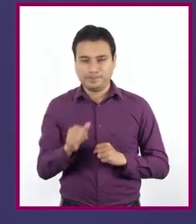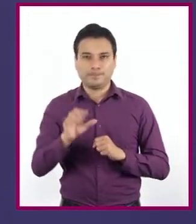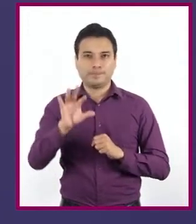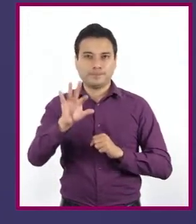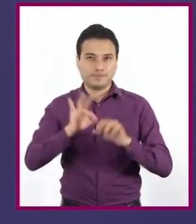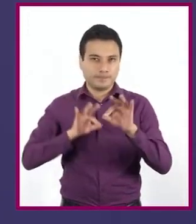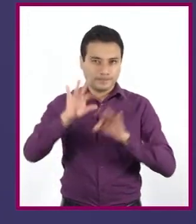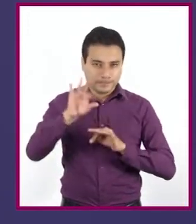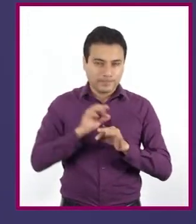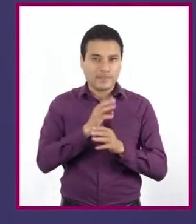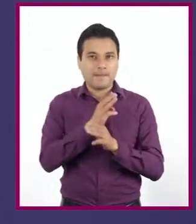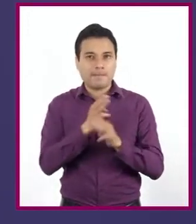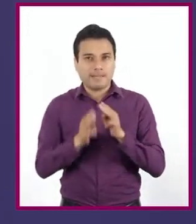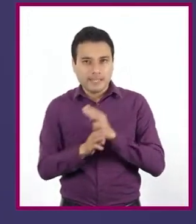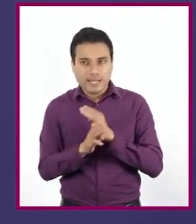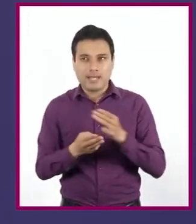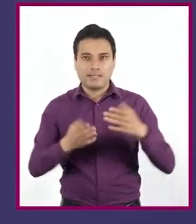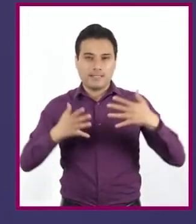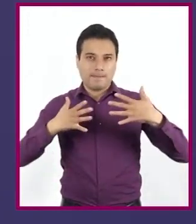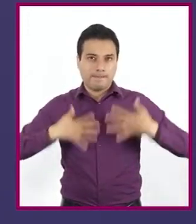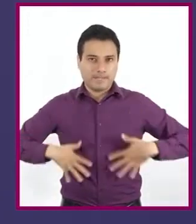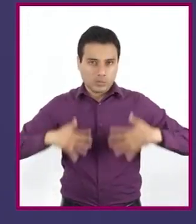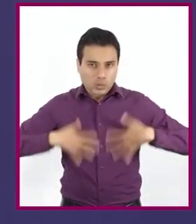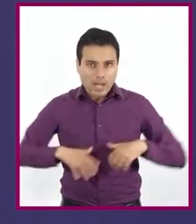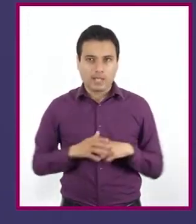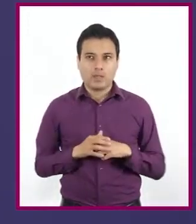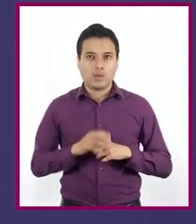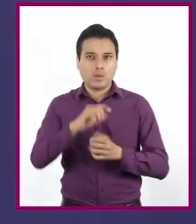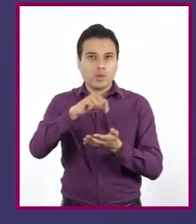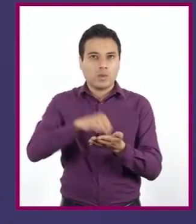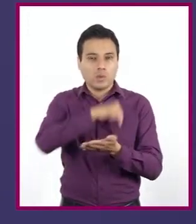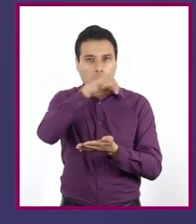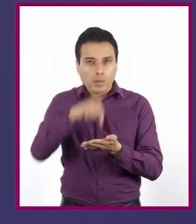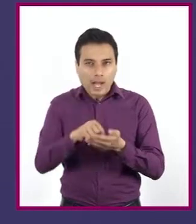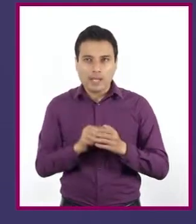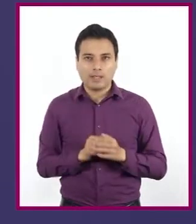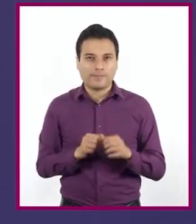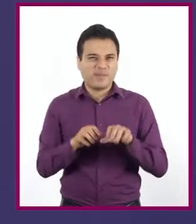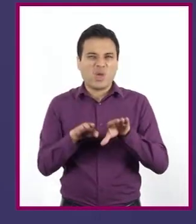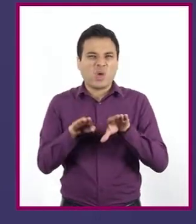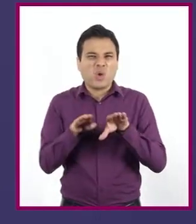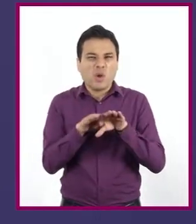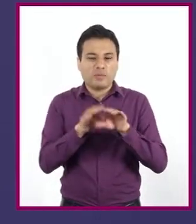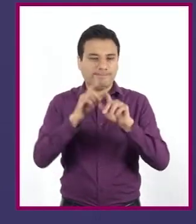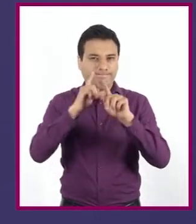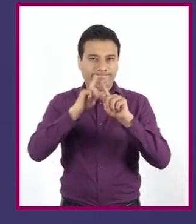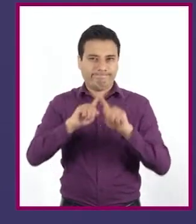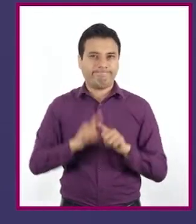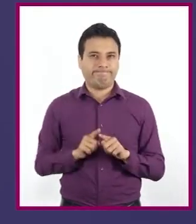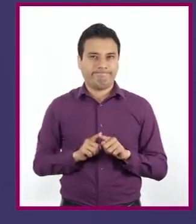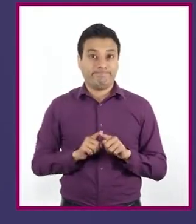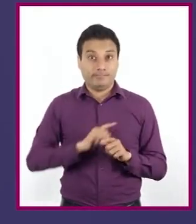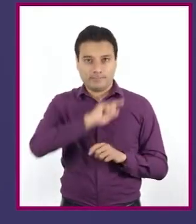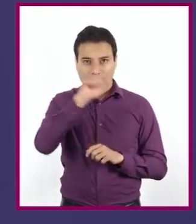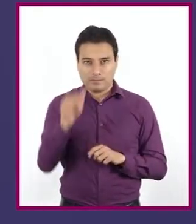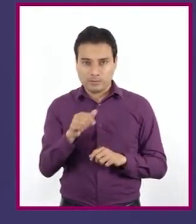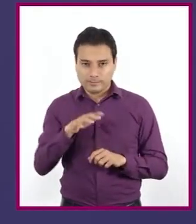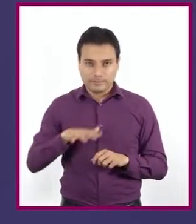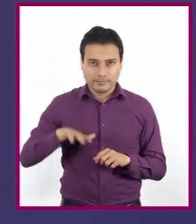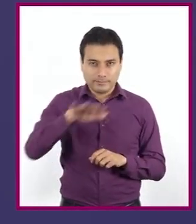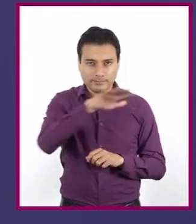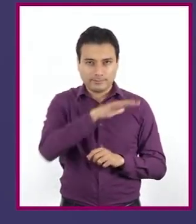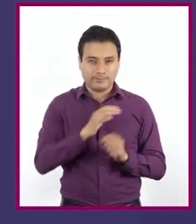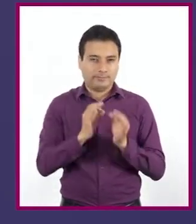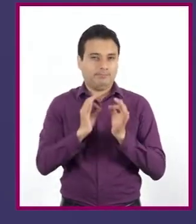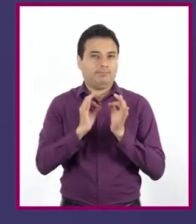tipo de vestuario y de escenografía, entre muchos otros elementos que nos ayudarán a generar un ambiente y una atmósfera en